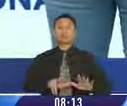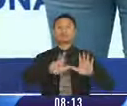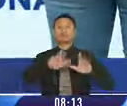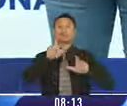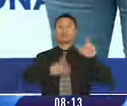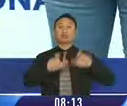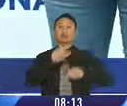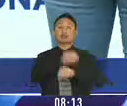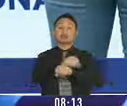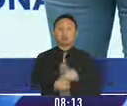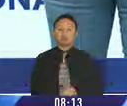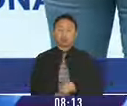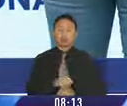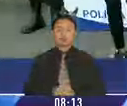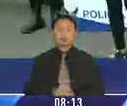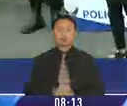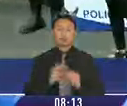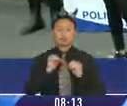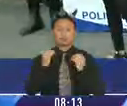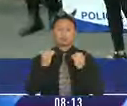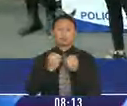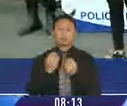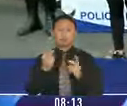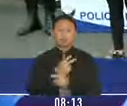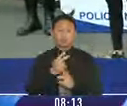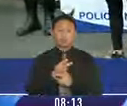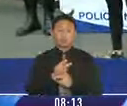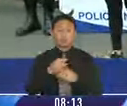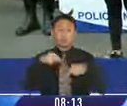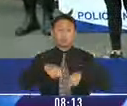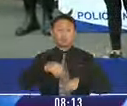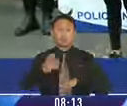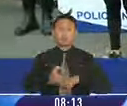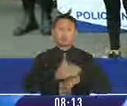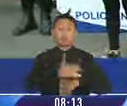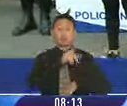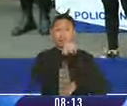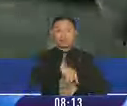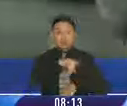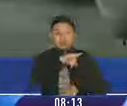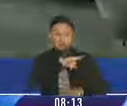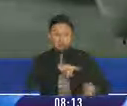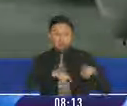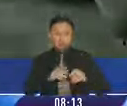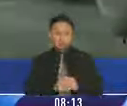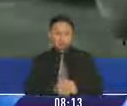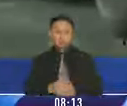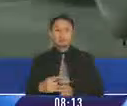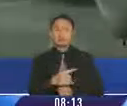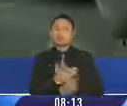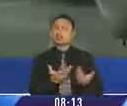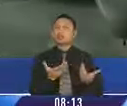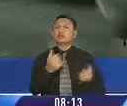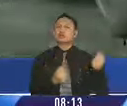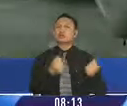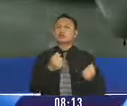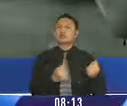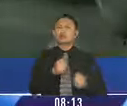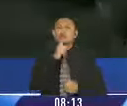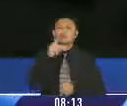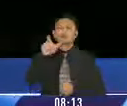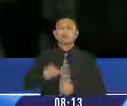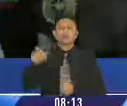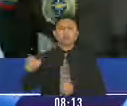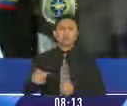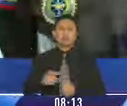8 detenidos eran parte de una estructura delictiva que perfilaba a sus víctimas. ¿Dónde encontraron a los carros y quiénes son los